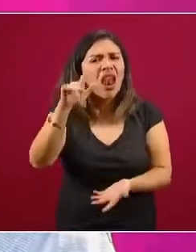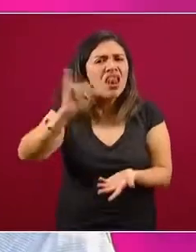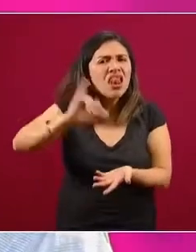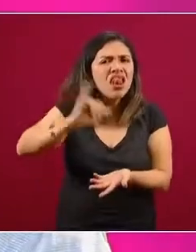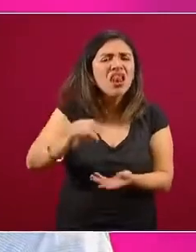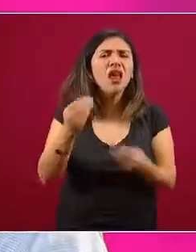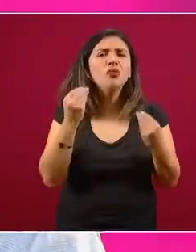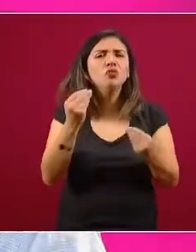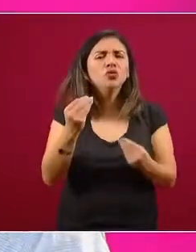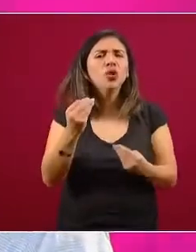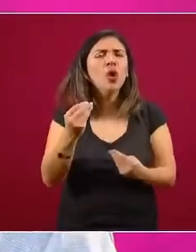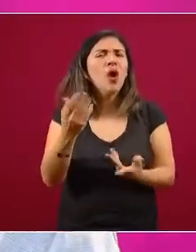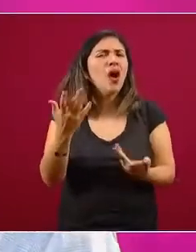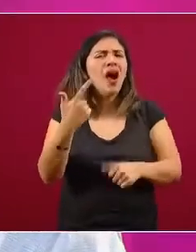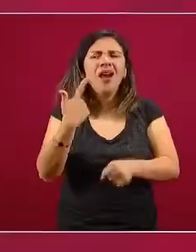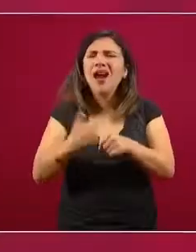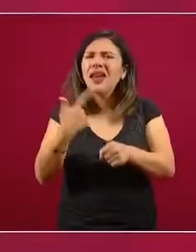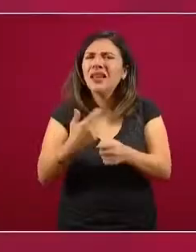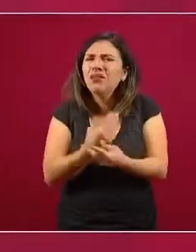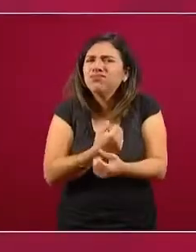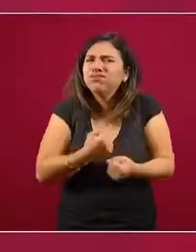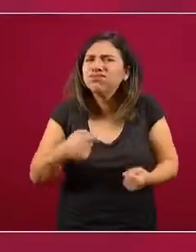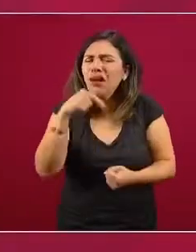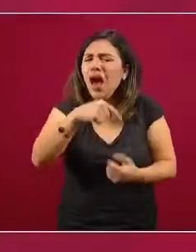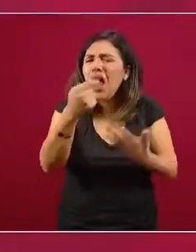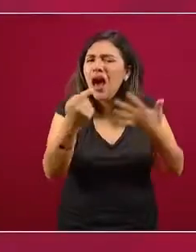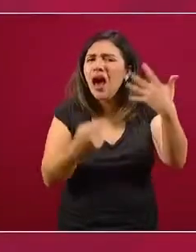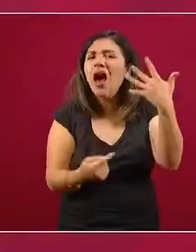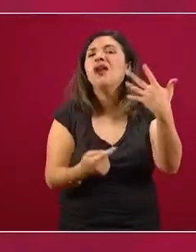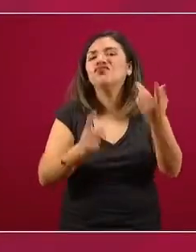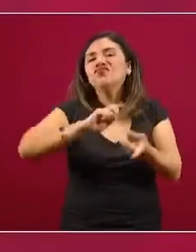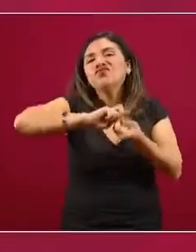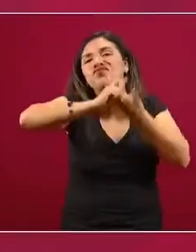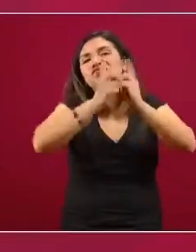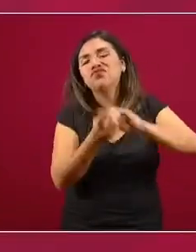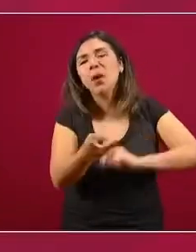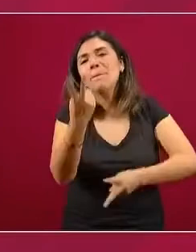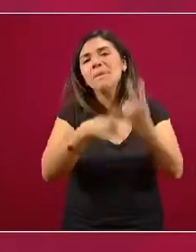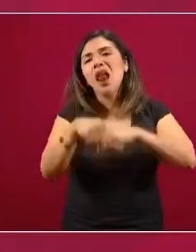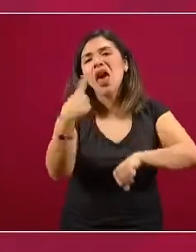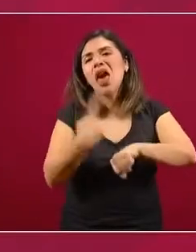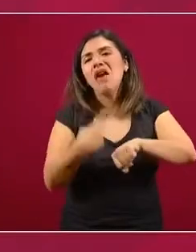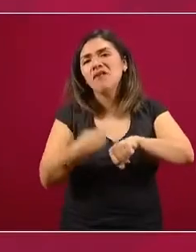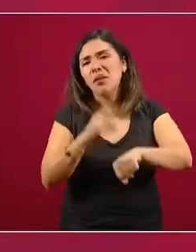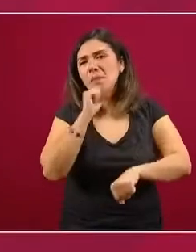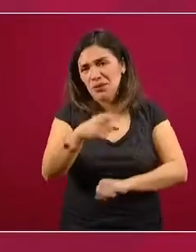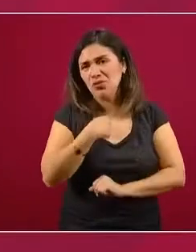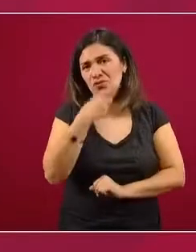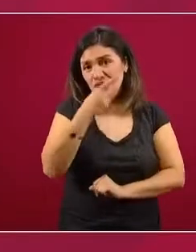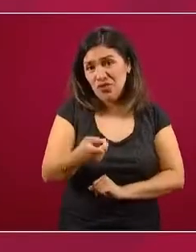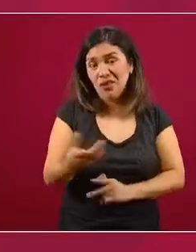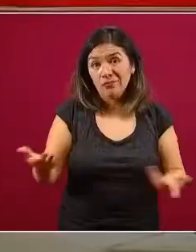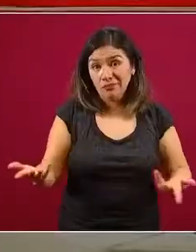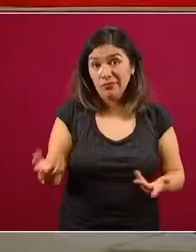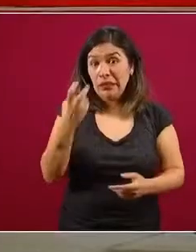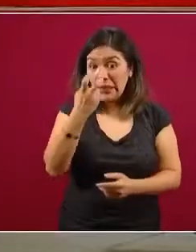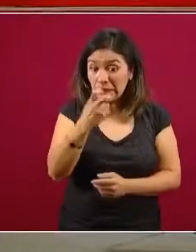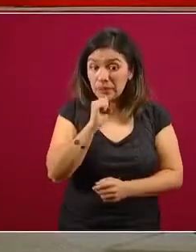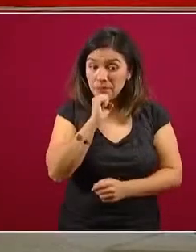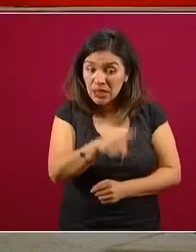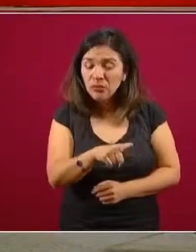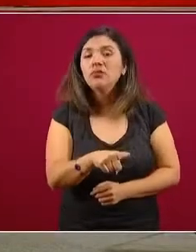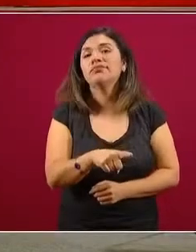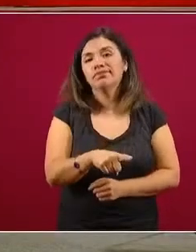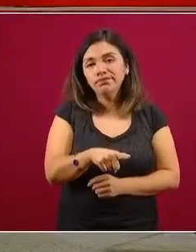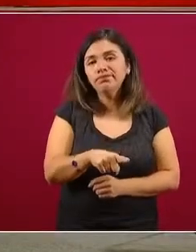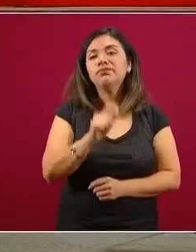y de exceso de calorías, que son elementos causales de las enfermedades a las que me he referido. Y en esa medida